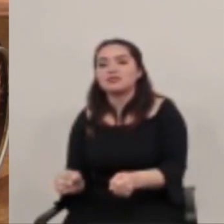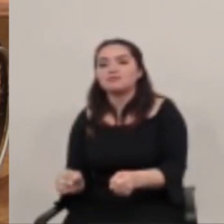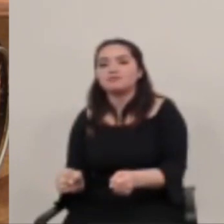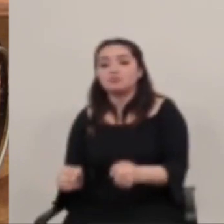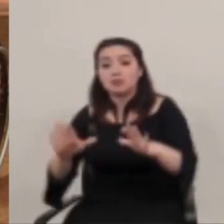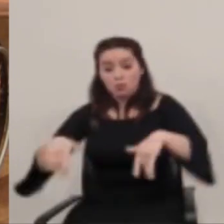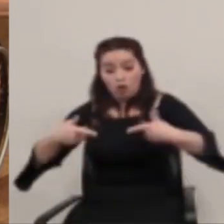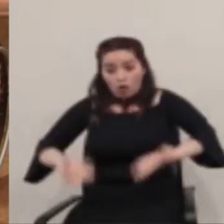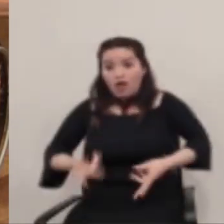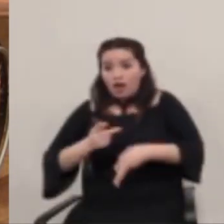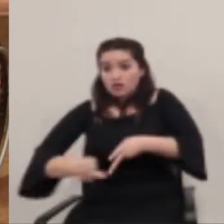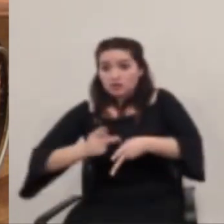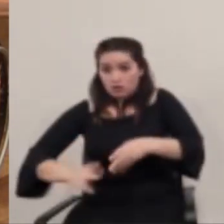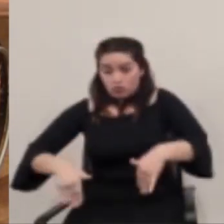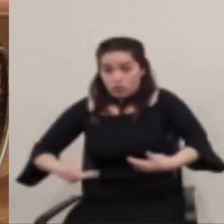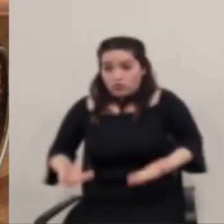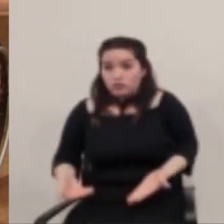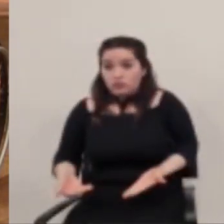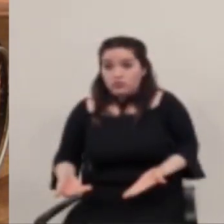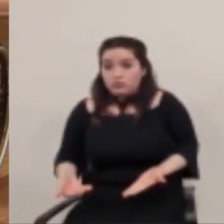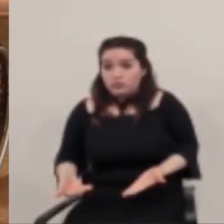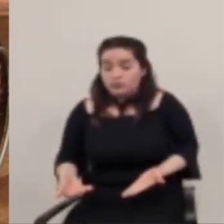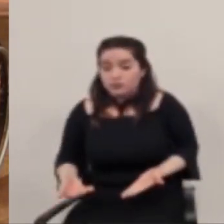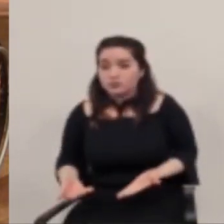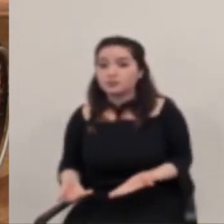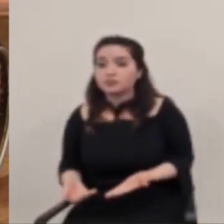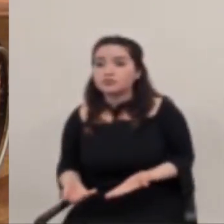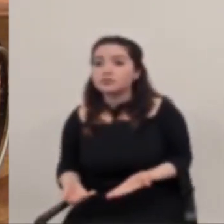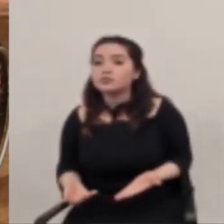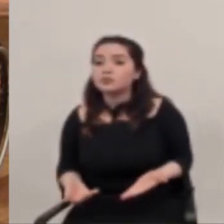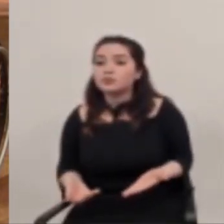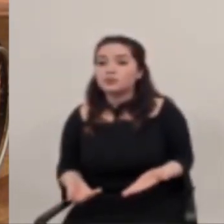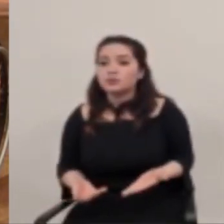haciendo actualmente con esta ceremonia, da cuenta de ello, de